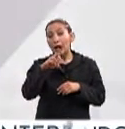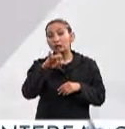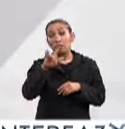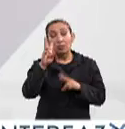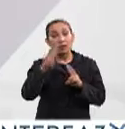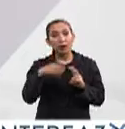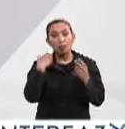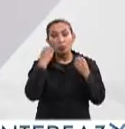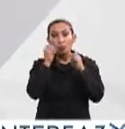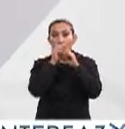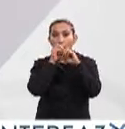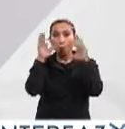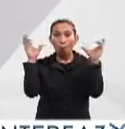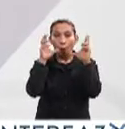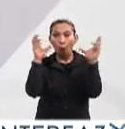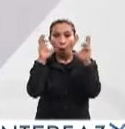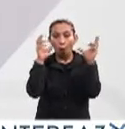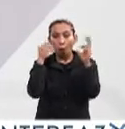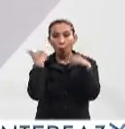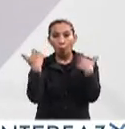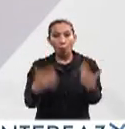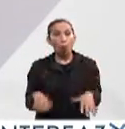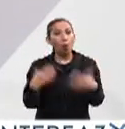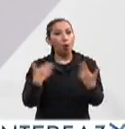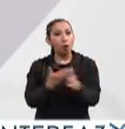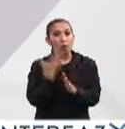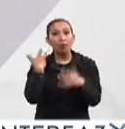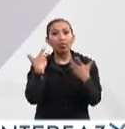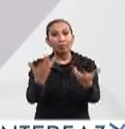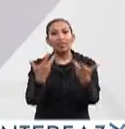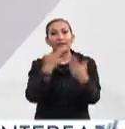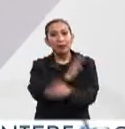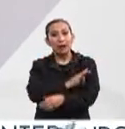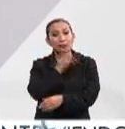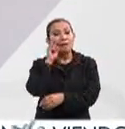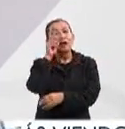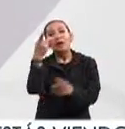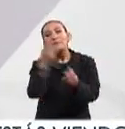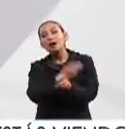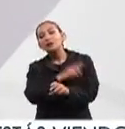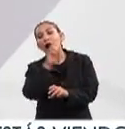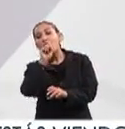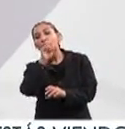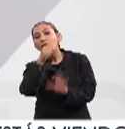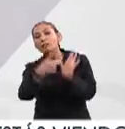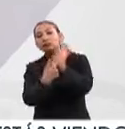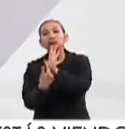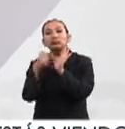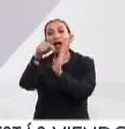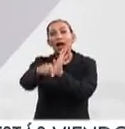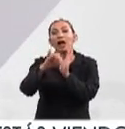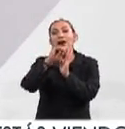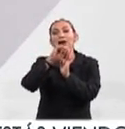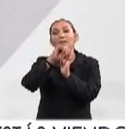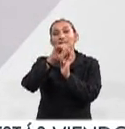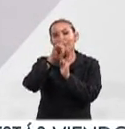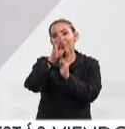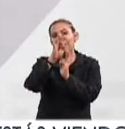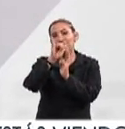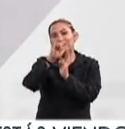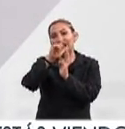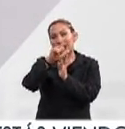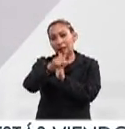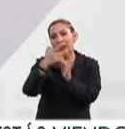nos has dejado con el ojo cuadrado, pero sobre todo muy ansiosos y felices por ver todo lo que la UNAM tiene que ofrecer allá en la FIL. Te agradecemos mucho